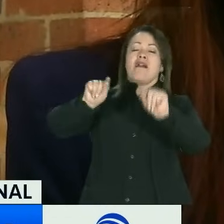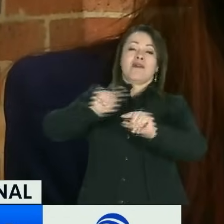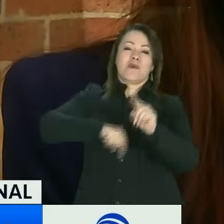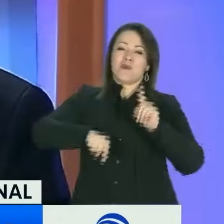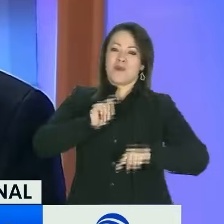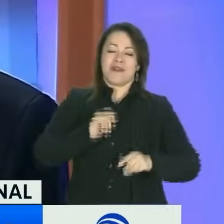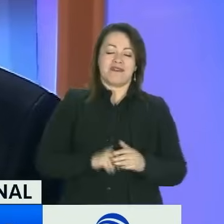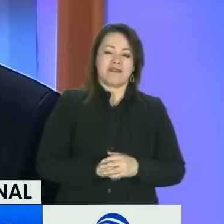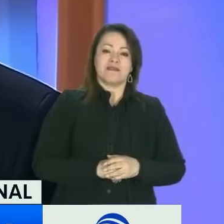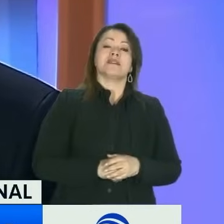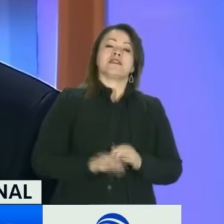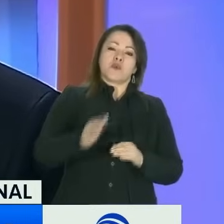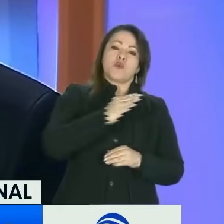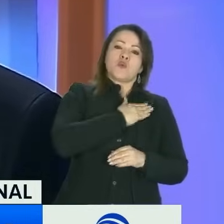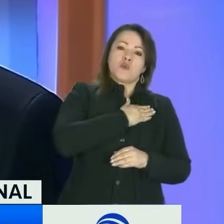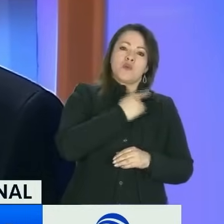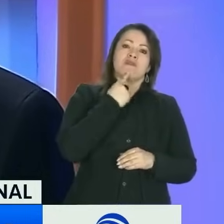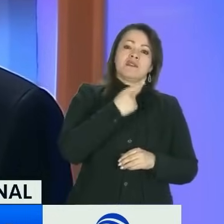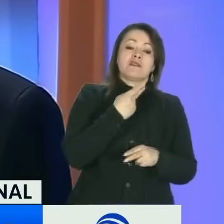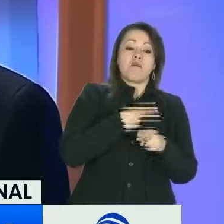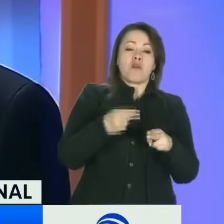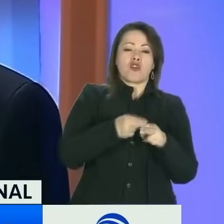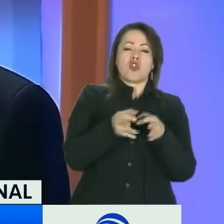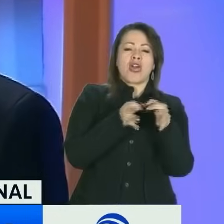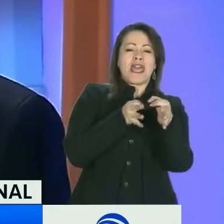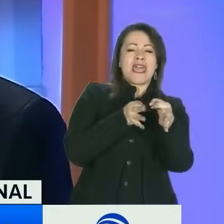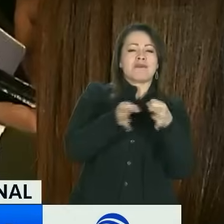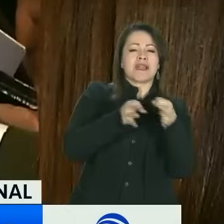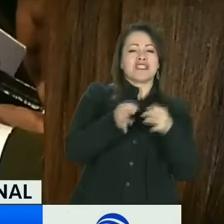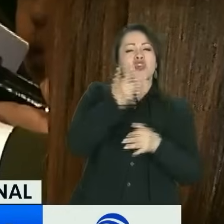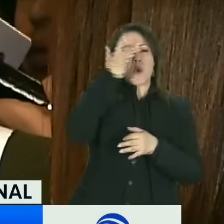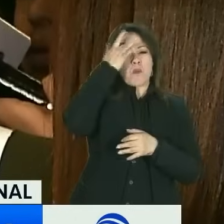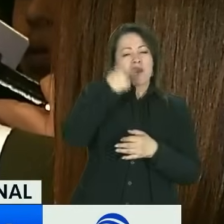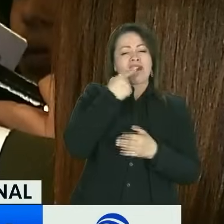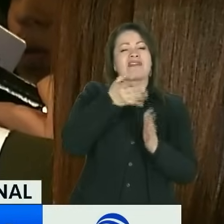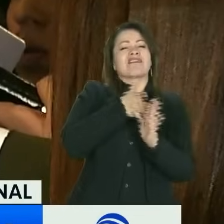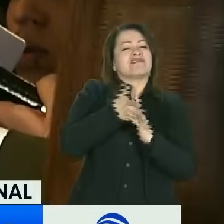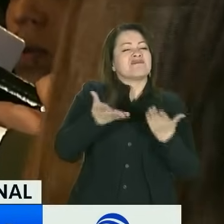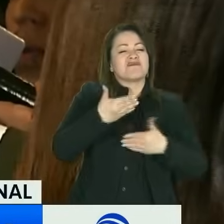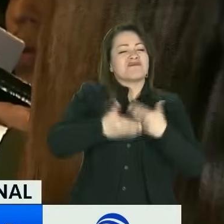presidente Petro y aseguró que explicará en las próximas horas los detalles de su mensaje.